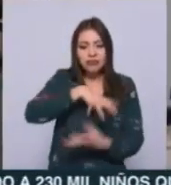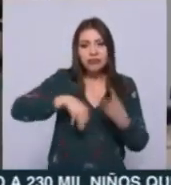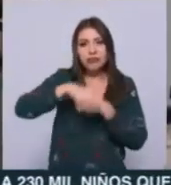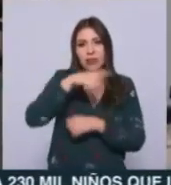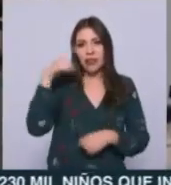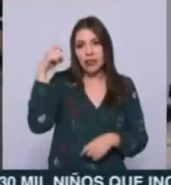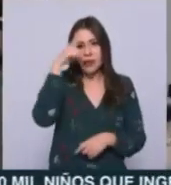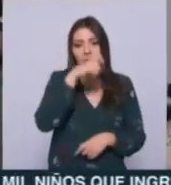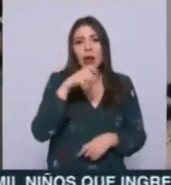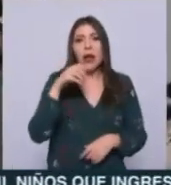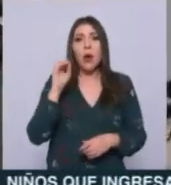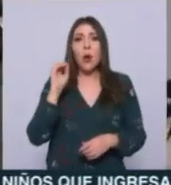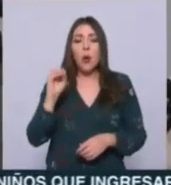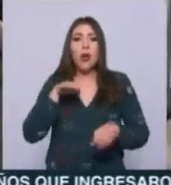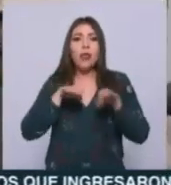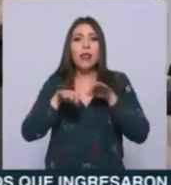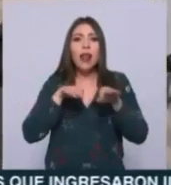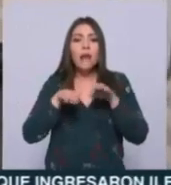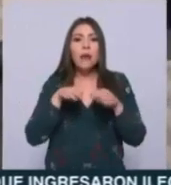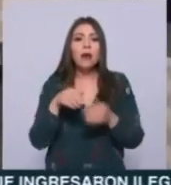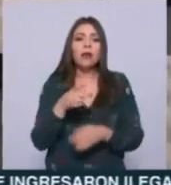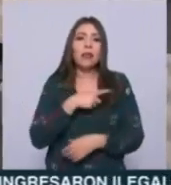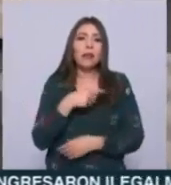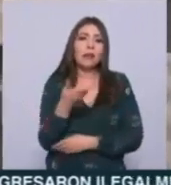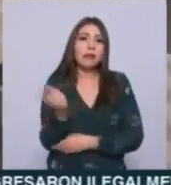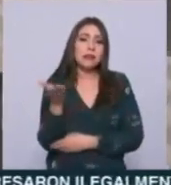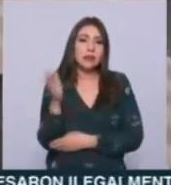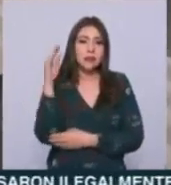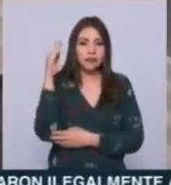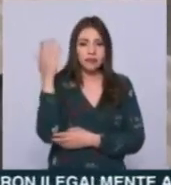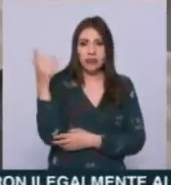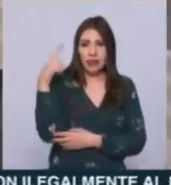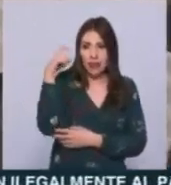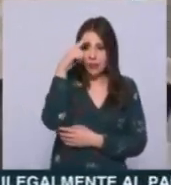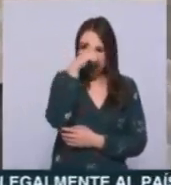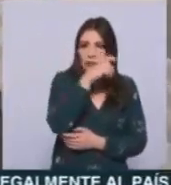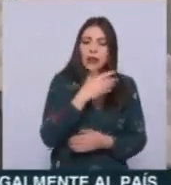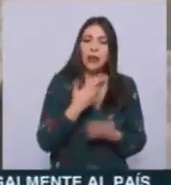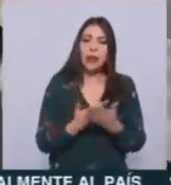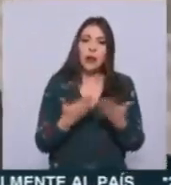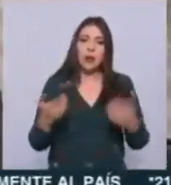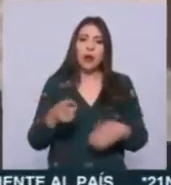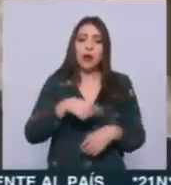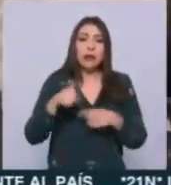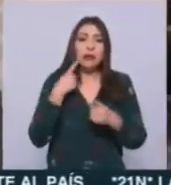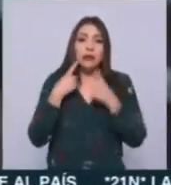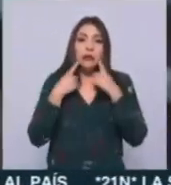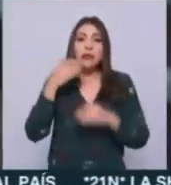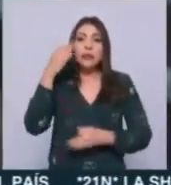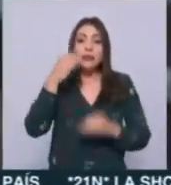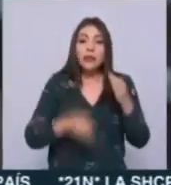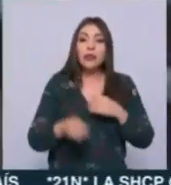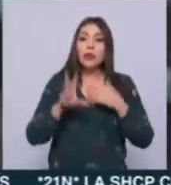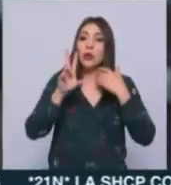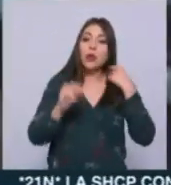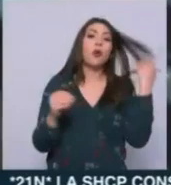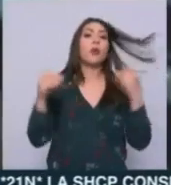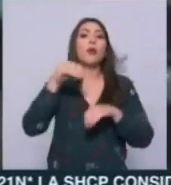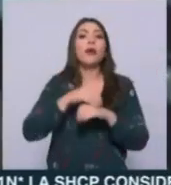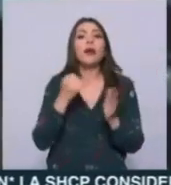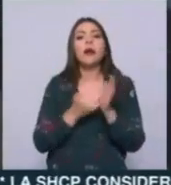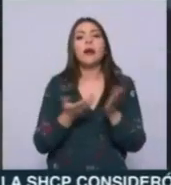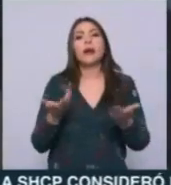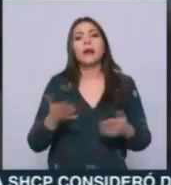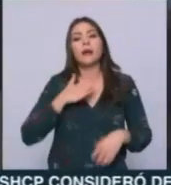una pérdida de empleos que no podemos imaginar. Eso, sin lugar a duda, creo que es un acierto. Ahora habrá que ver, Juan, y todo el auditorio,